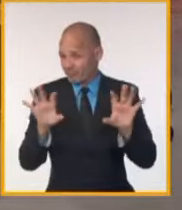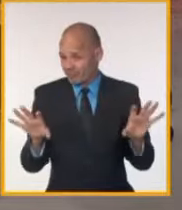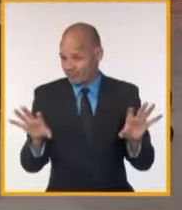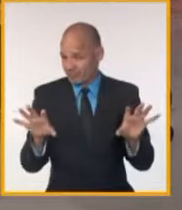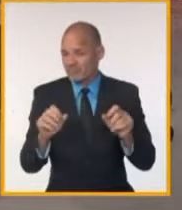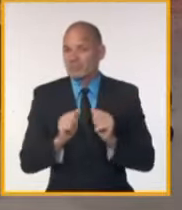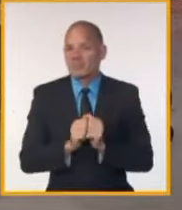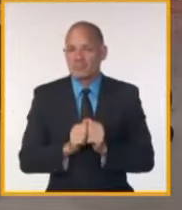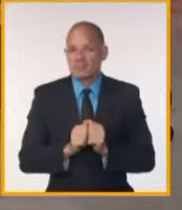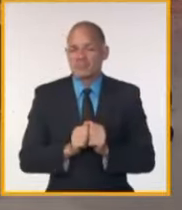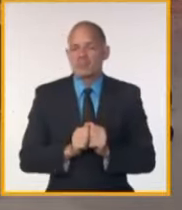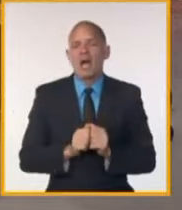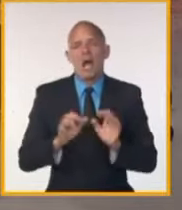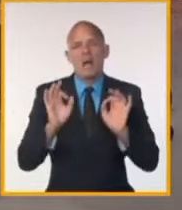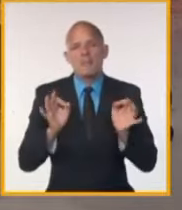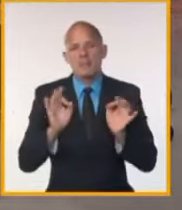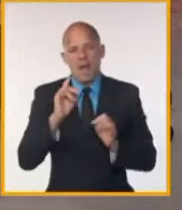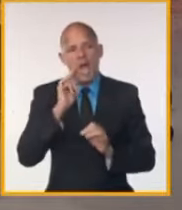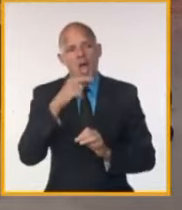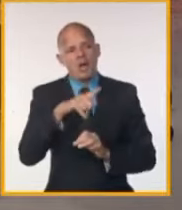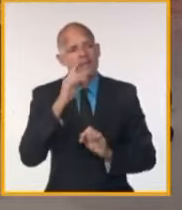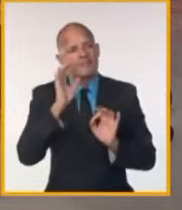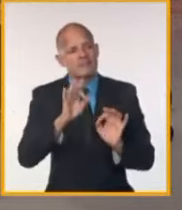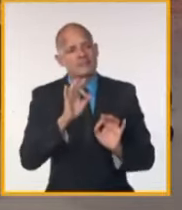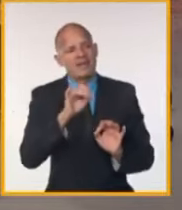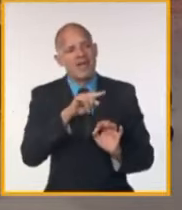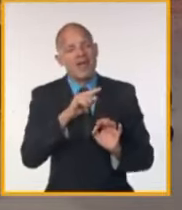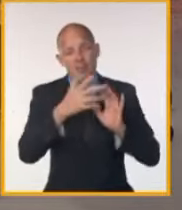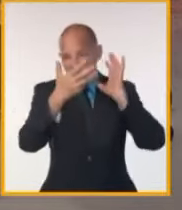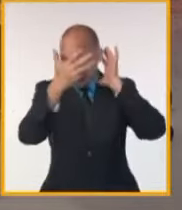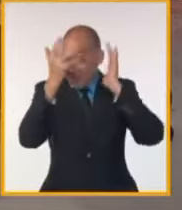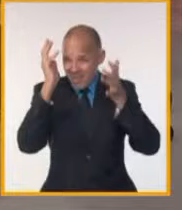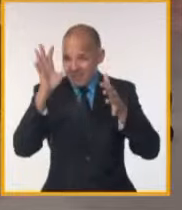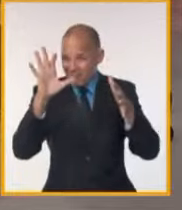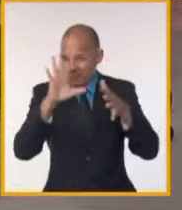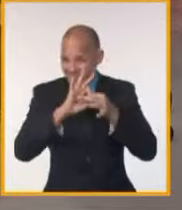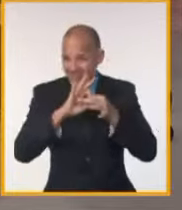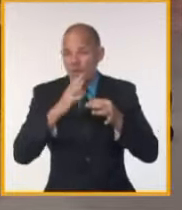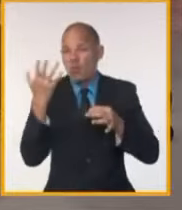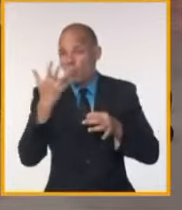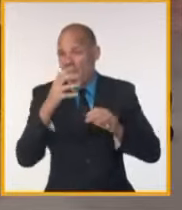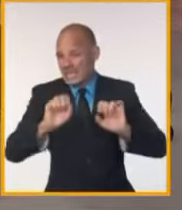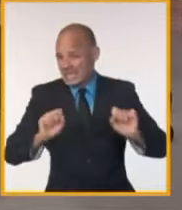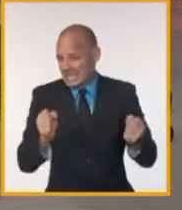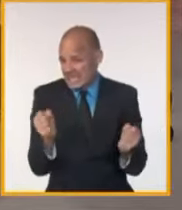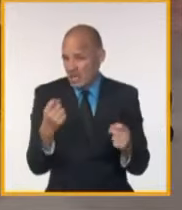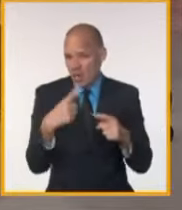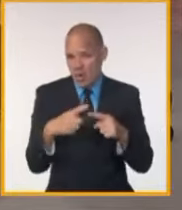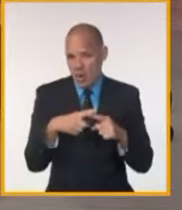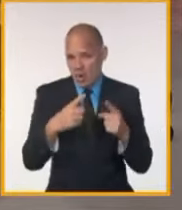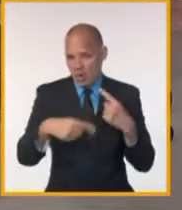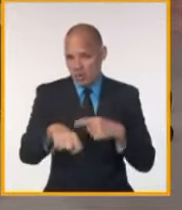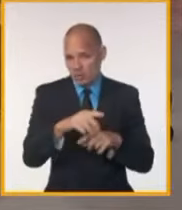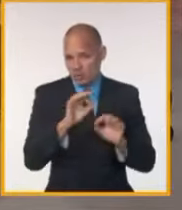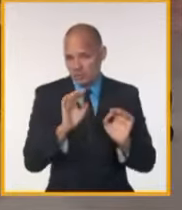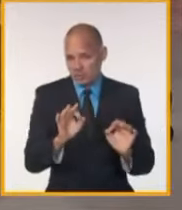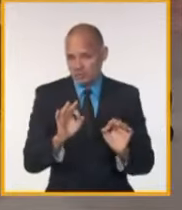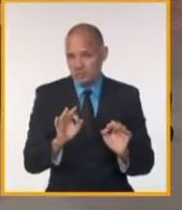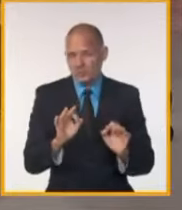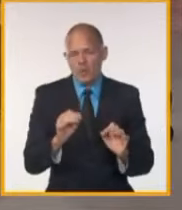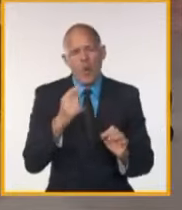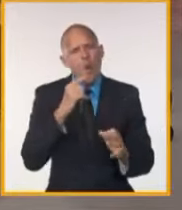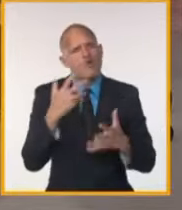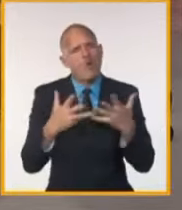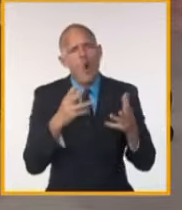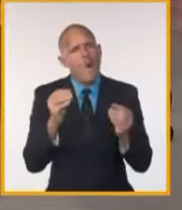a las políticas neoliberales más rancias como las que está ocurriendo en Argentina Cómo ver esta dicotomía en la región